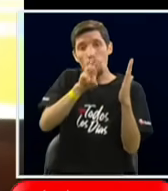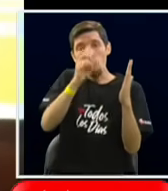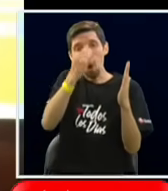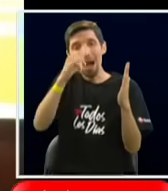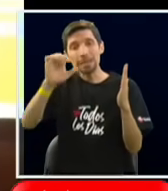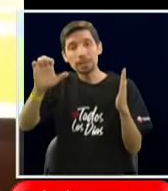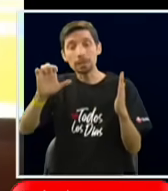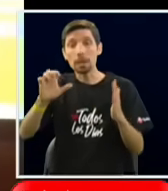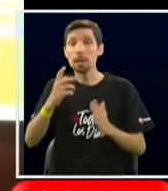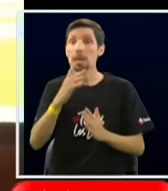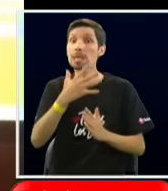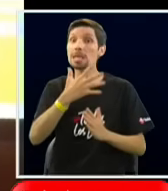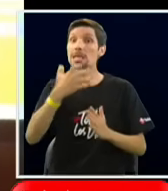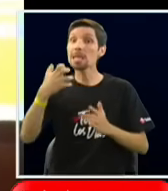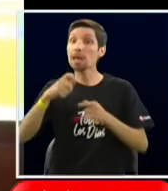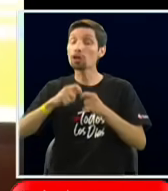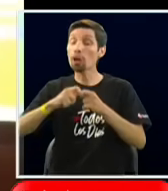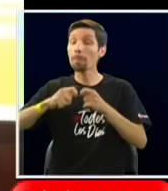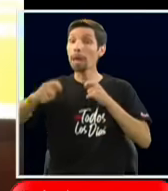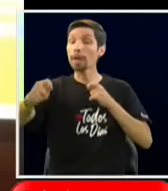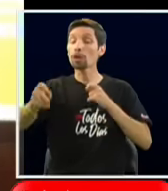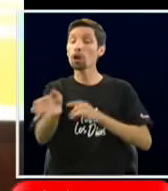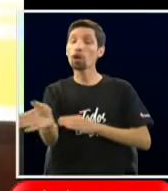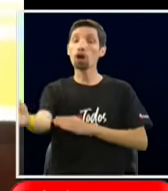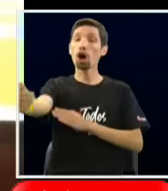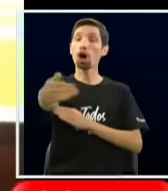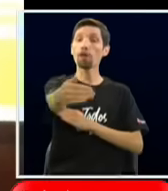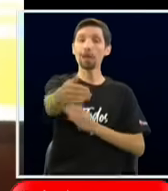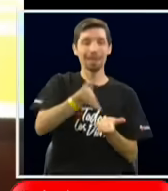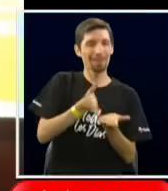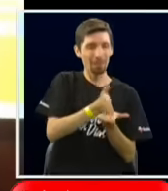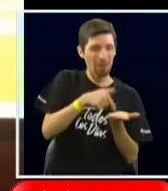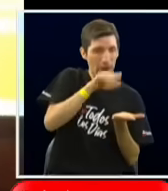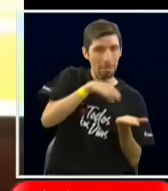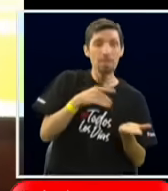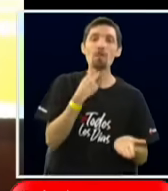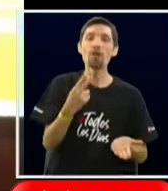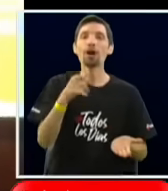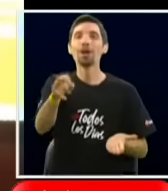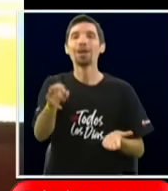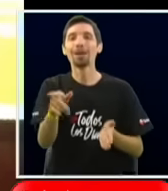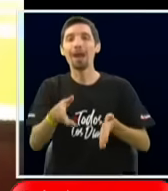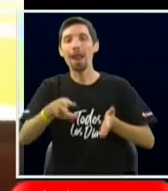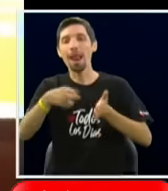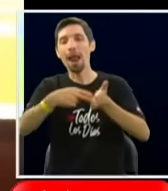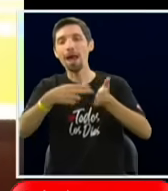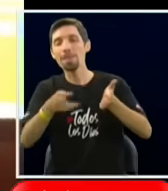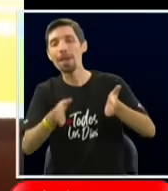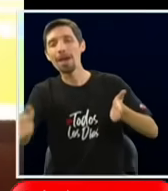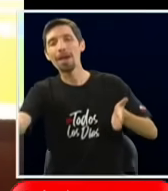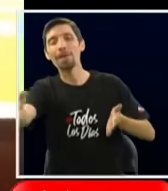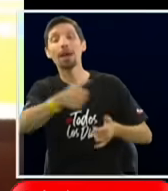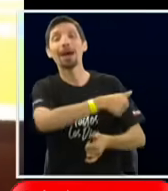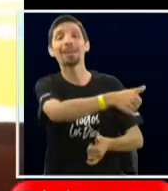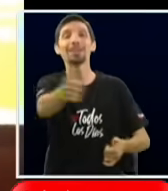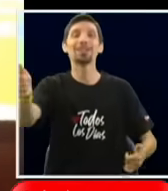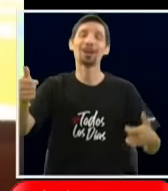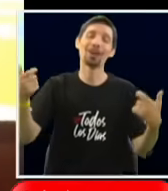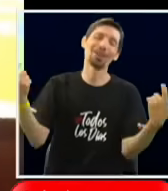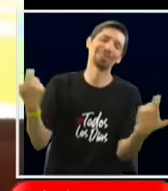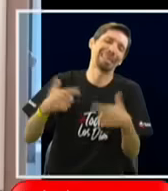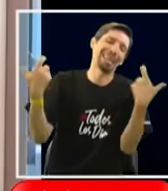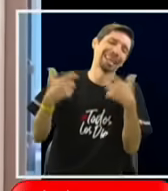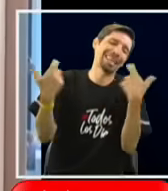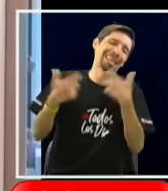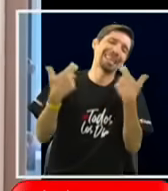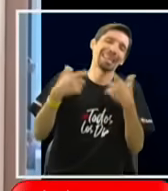500 metros, gire a la derecha en la Alameda y todos se ríen